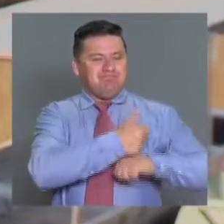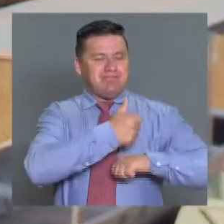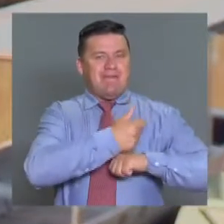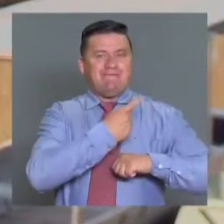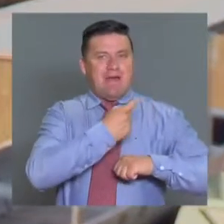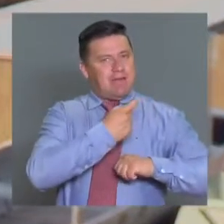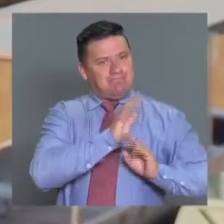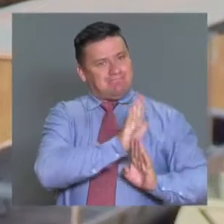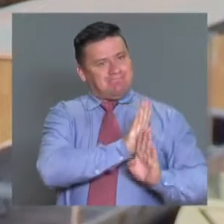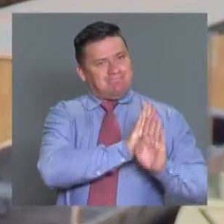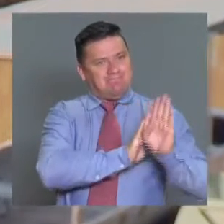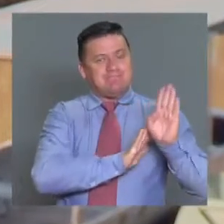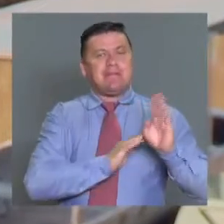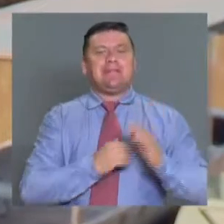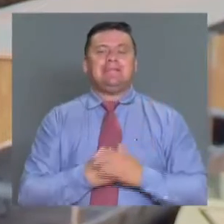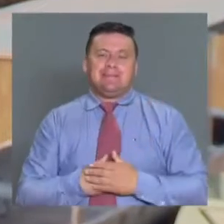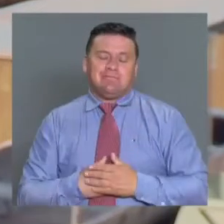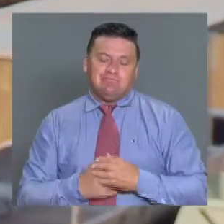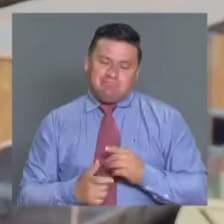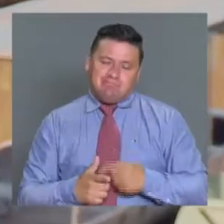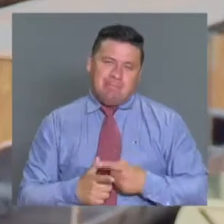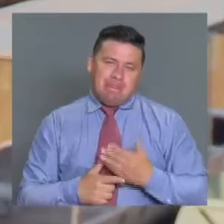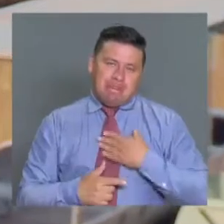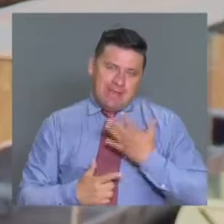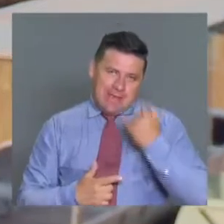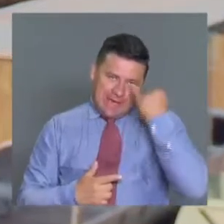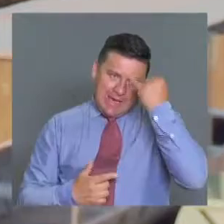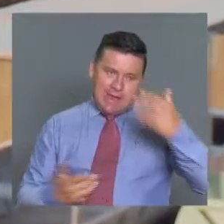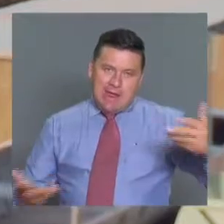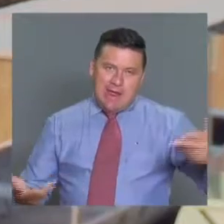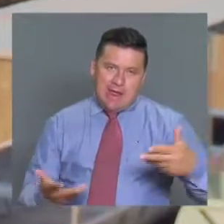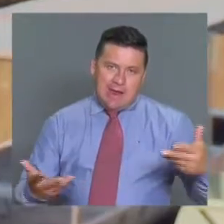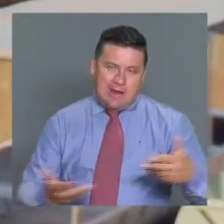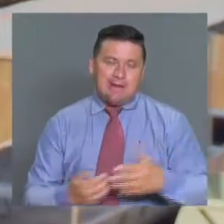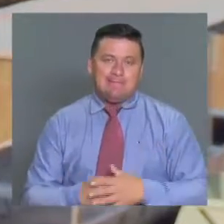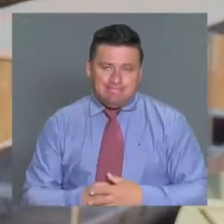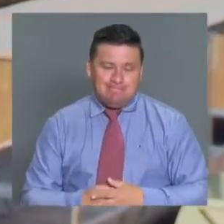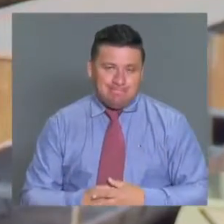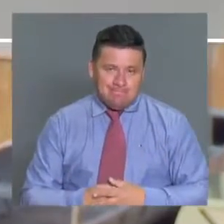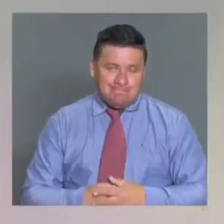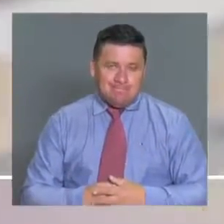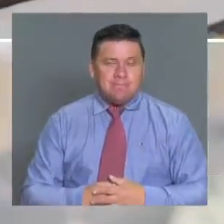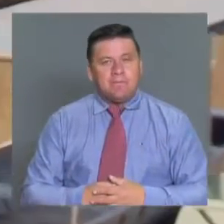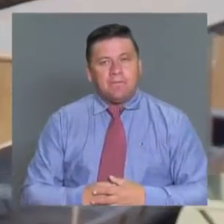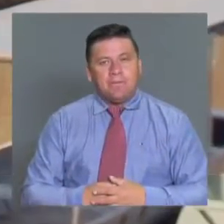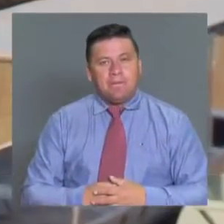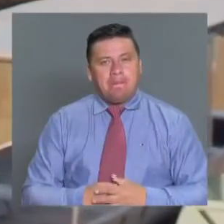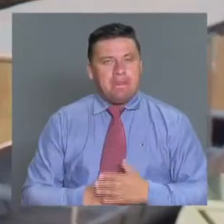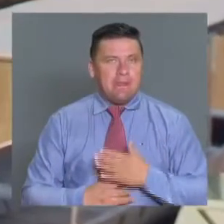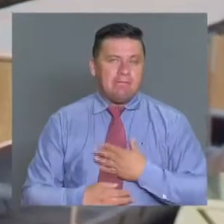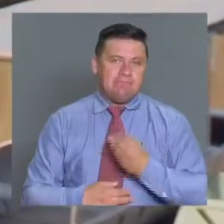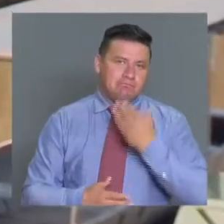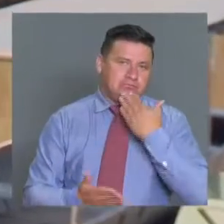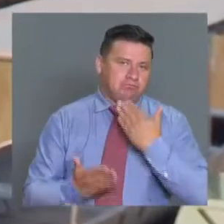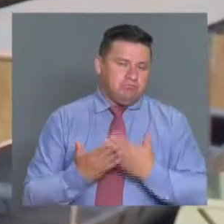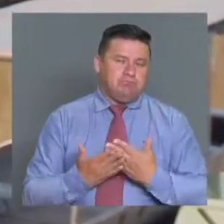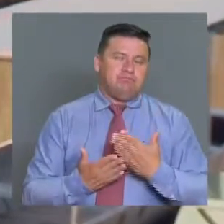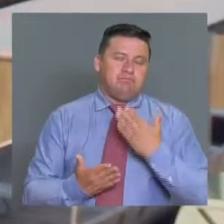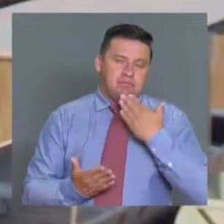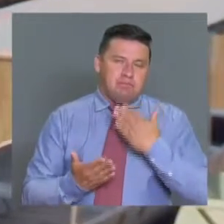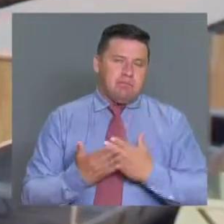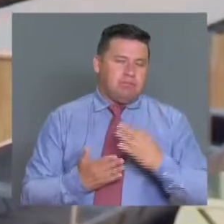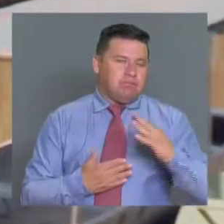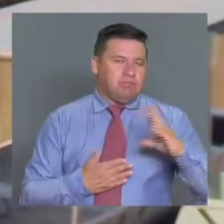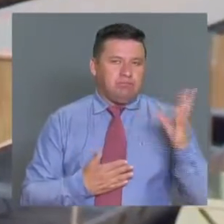crecer para poder crecer entonces la idea es ayudarle de esta forma estoy muy agradecido estamos muy